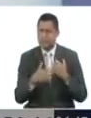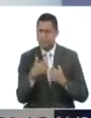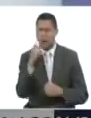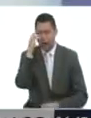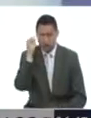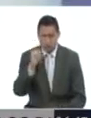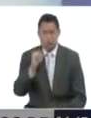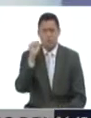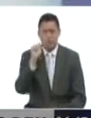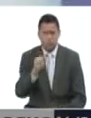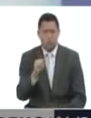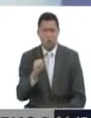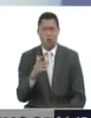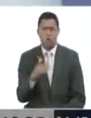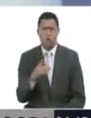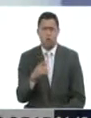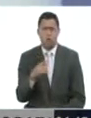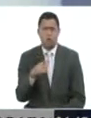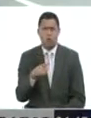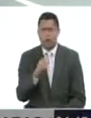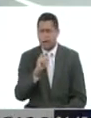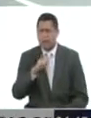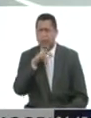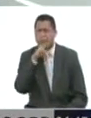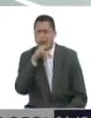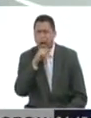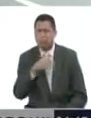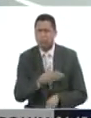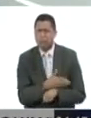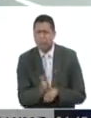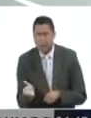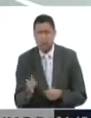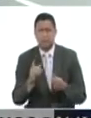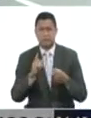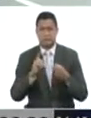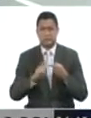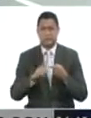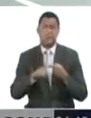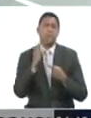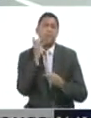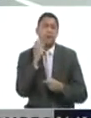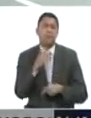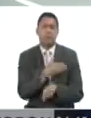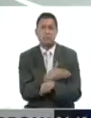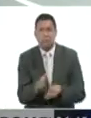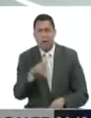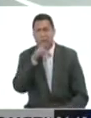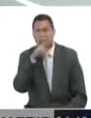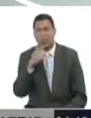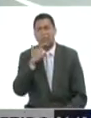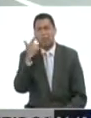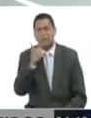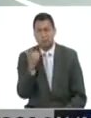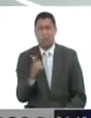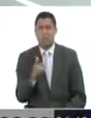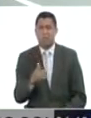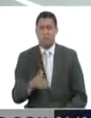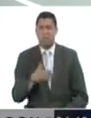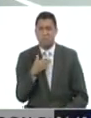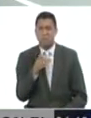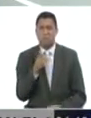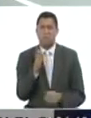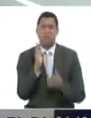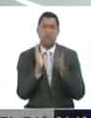espectro autista. ¿Un retardo para comenzar a hablar? ¿Puede sí, ser? Ellos pueden comenzar de repente tardíamente en el lenguaje, pueden socializar de